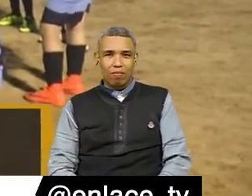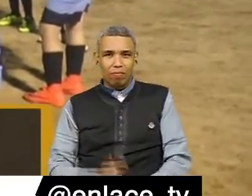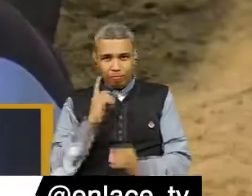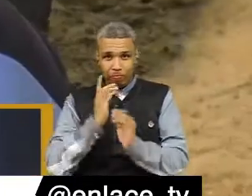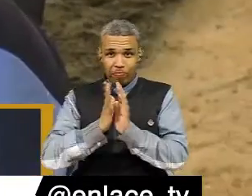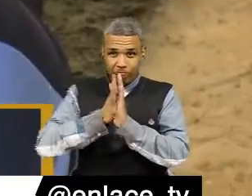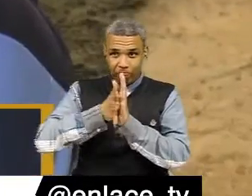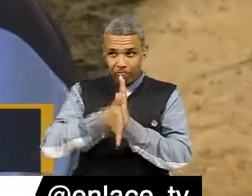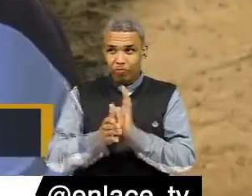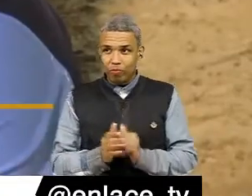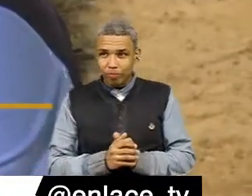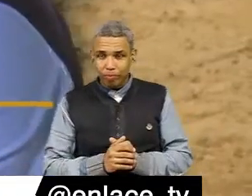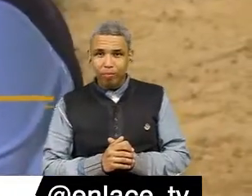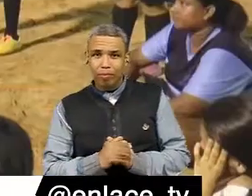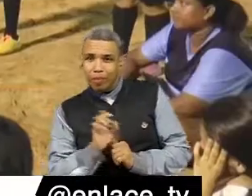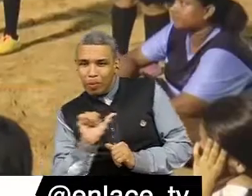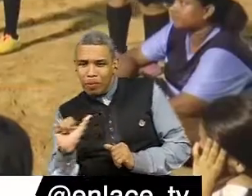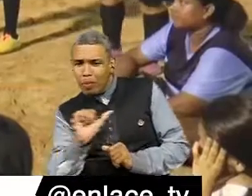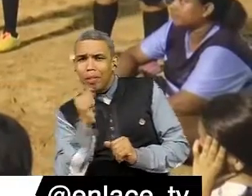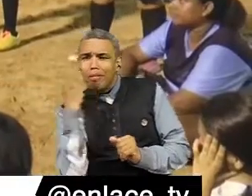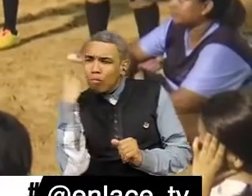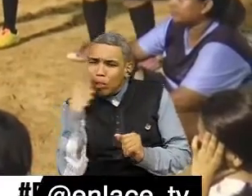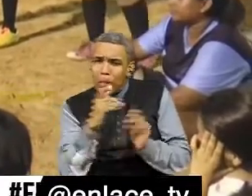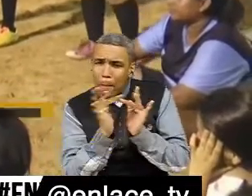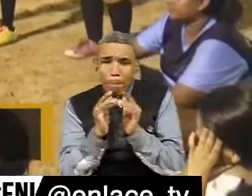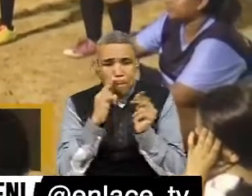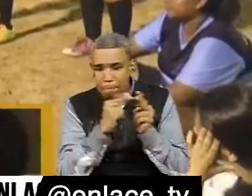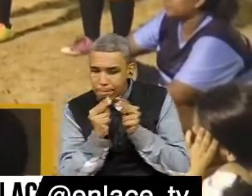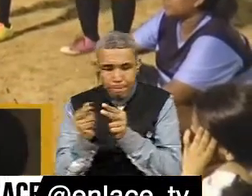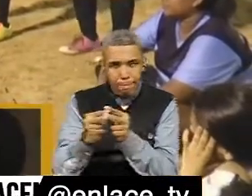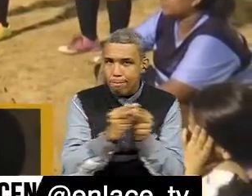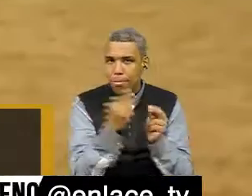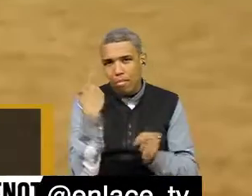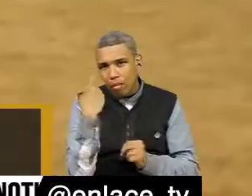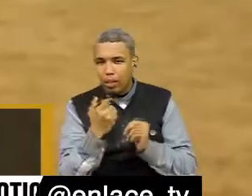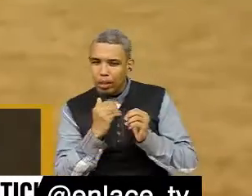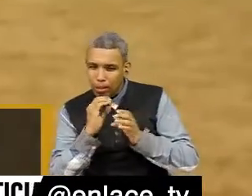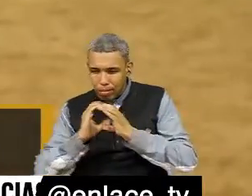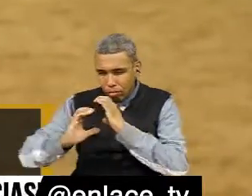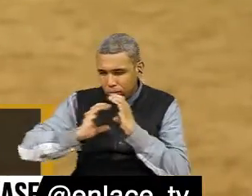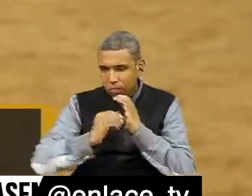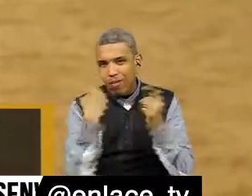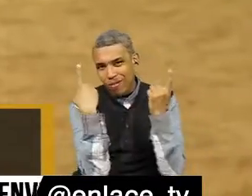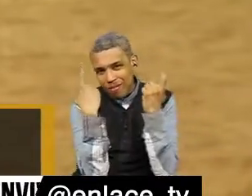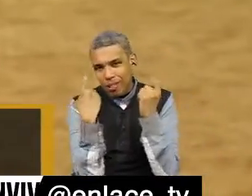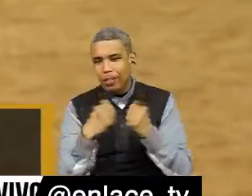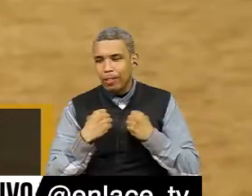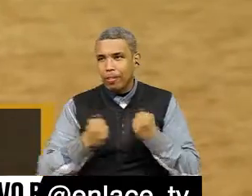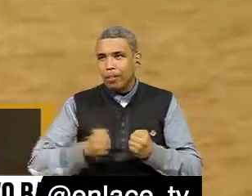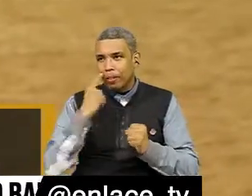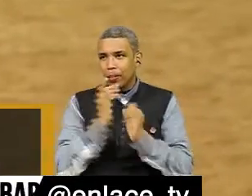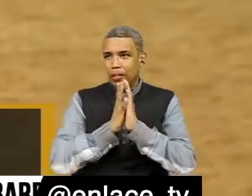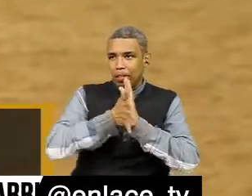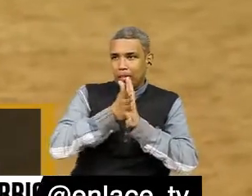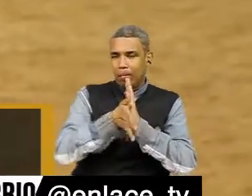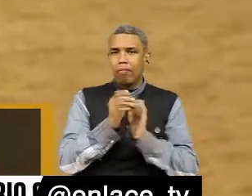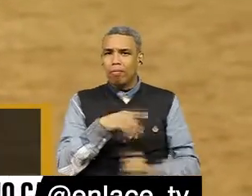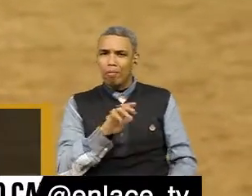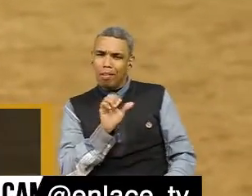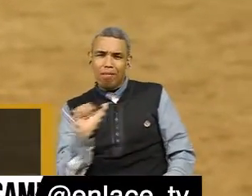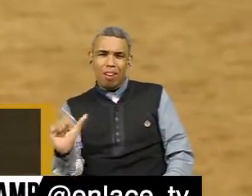de la ciudad es una de las organizaciones deportivas más jóvenes de Barranca Bermeja. Este club está conformado con madres